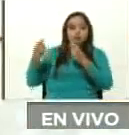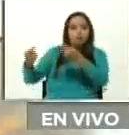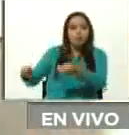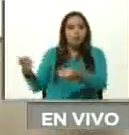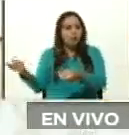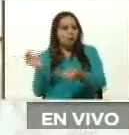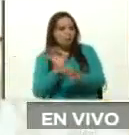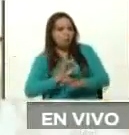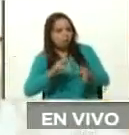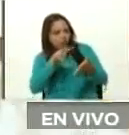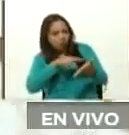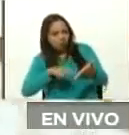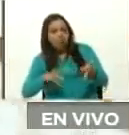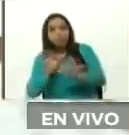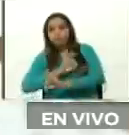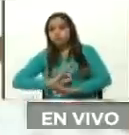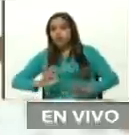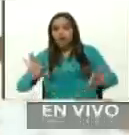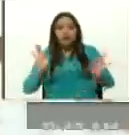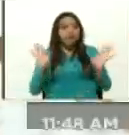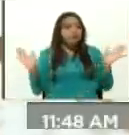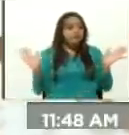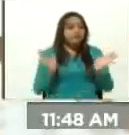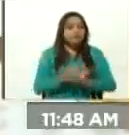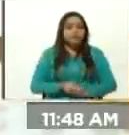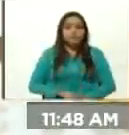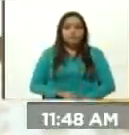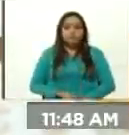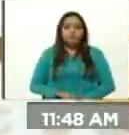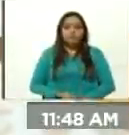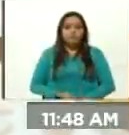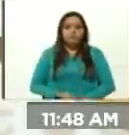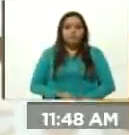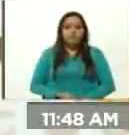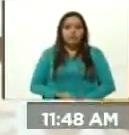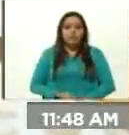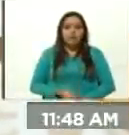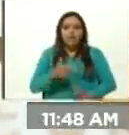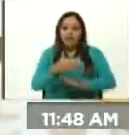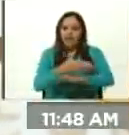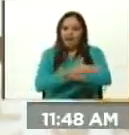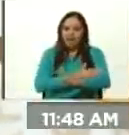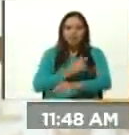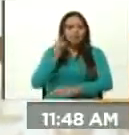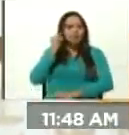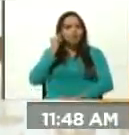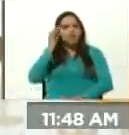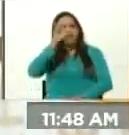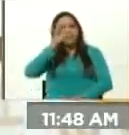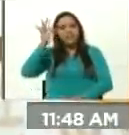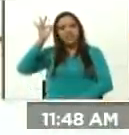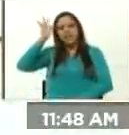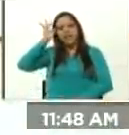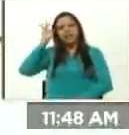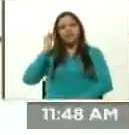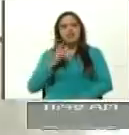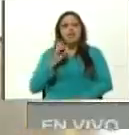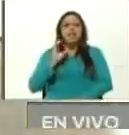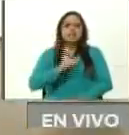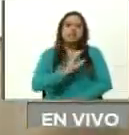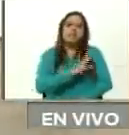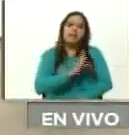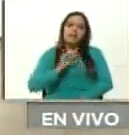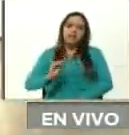institución, repito, bajo el anterior mandato de la exfiscal de la CPI,